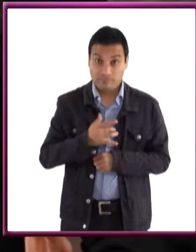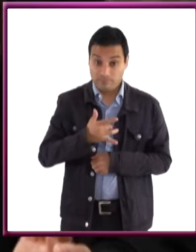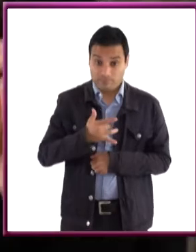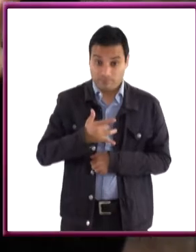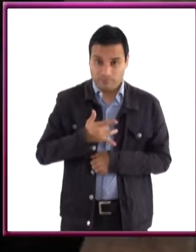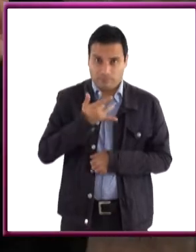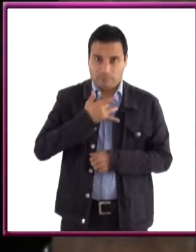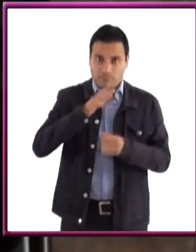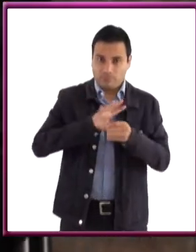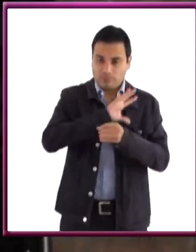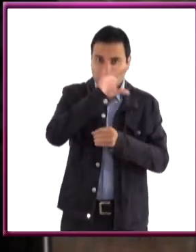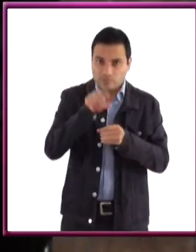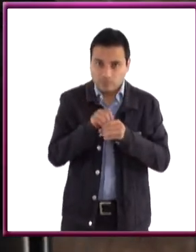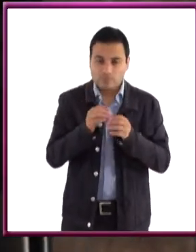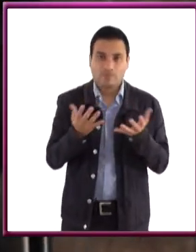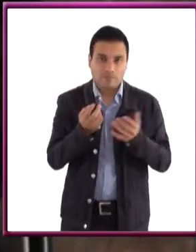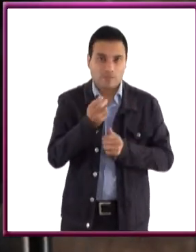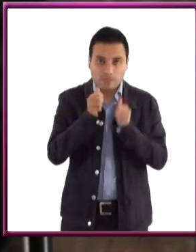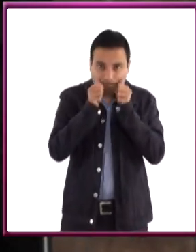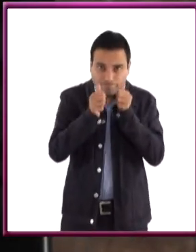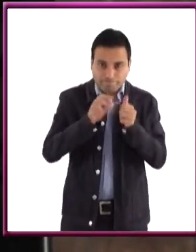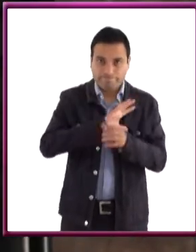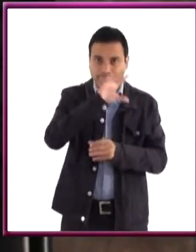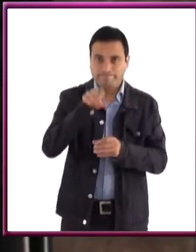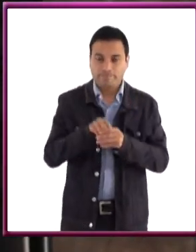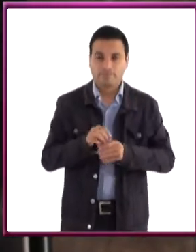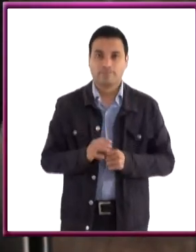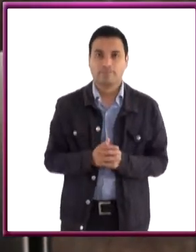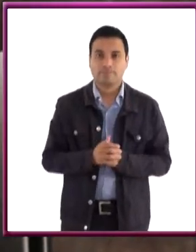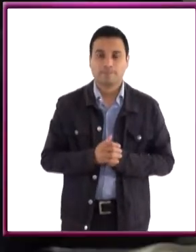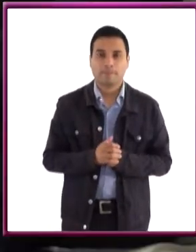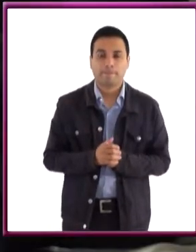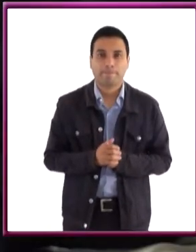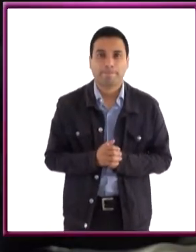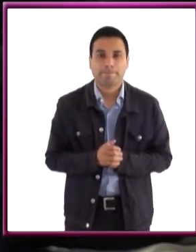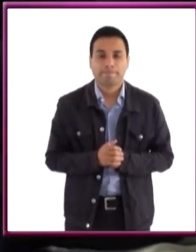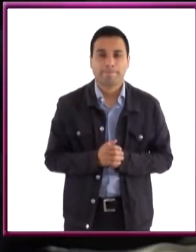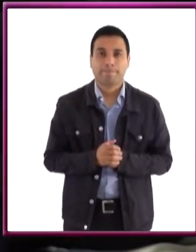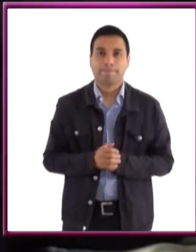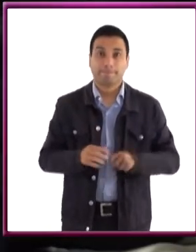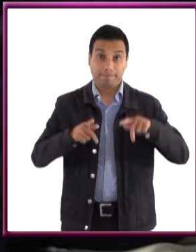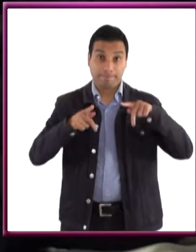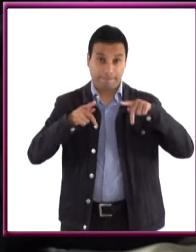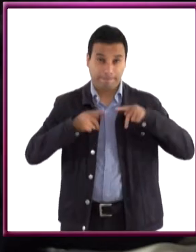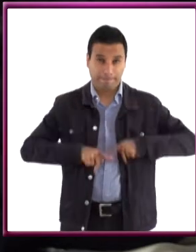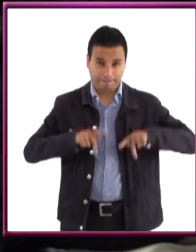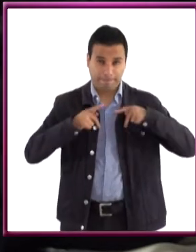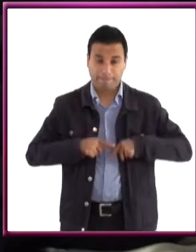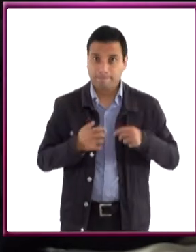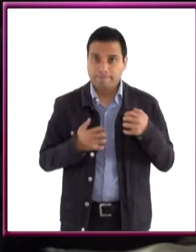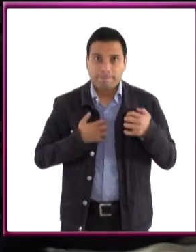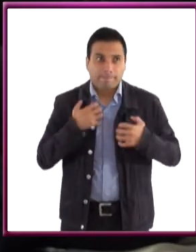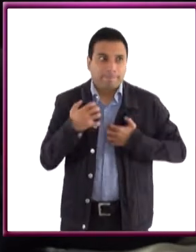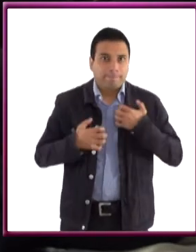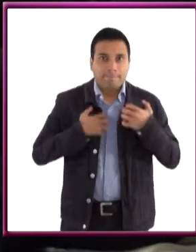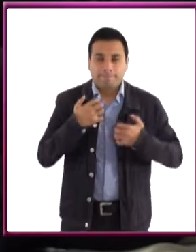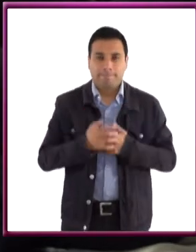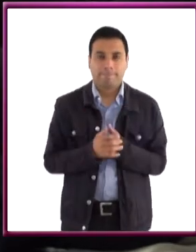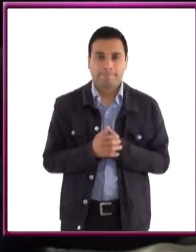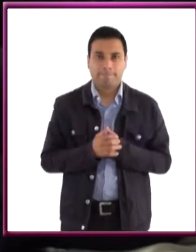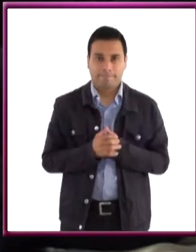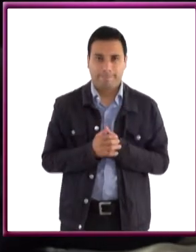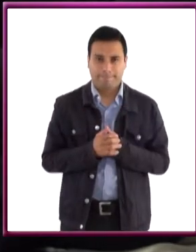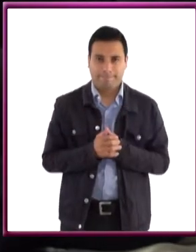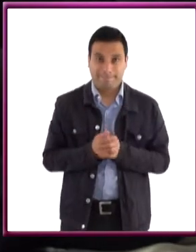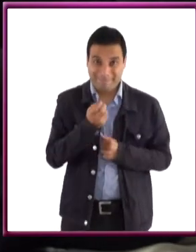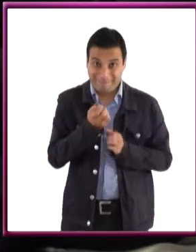sentidos y eso nos remite al aquí y a la ahora. Para las personas que sufren de ansiedad, ese ejercicio de